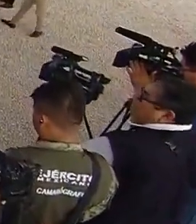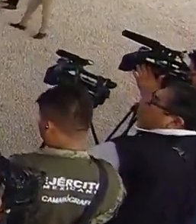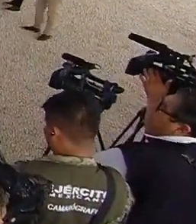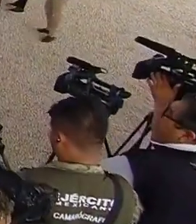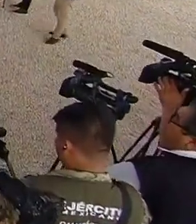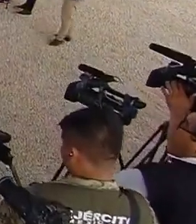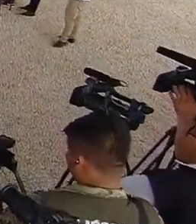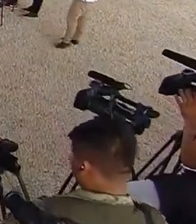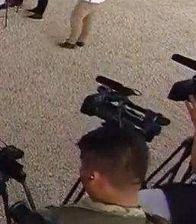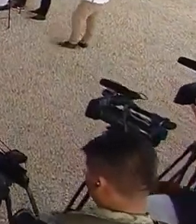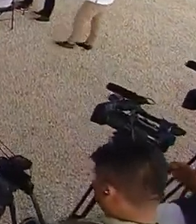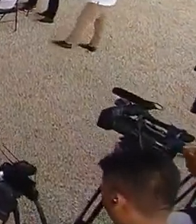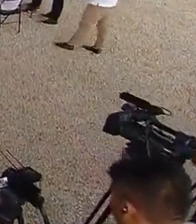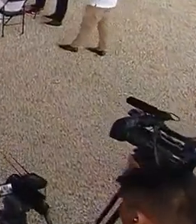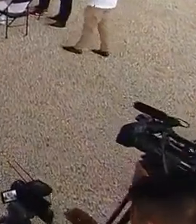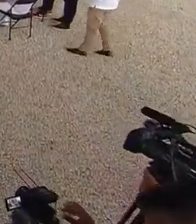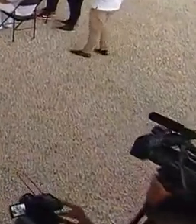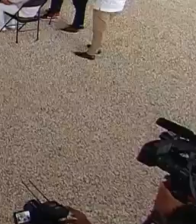Siempre